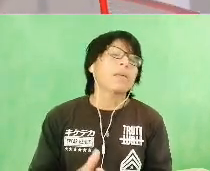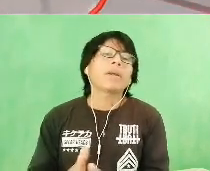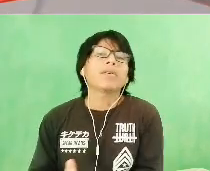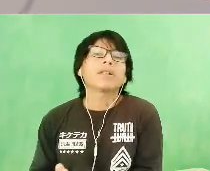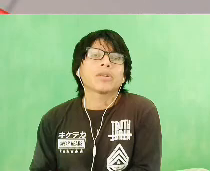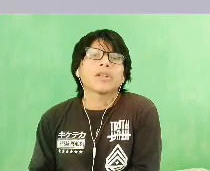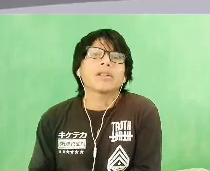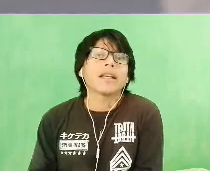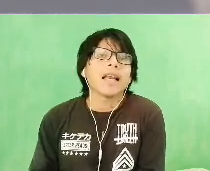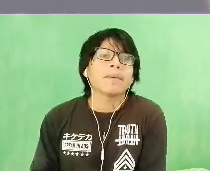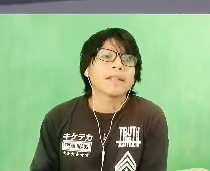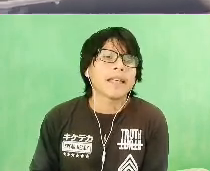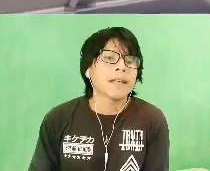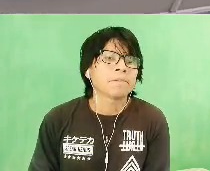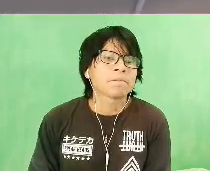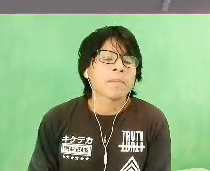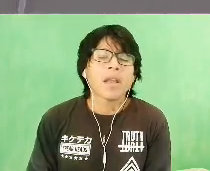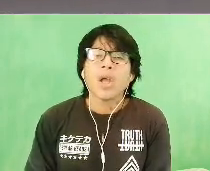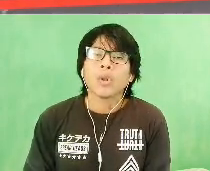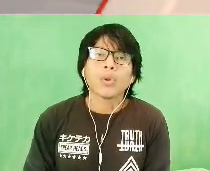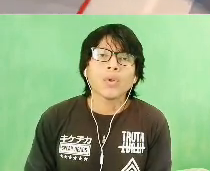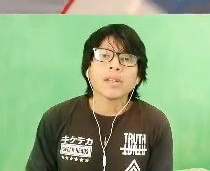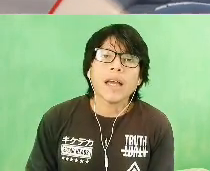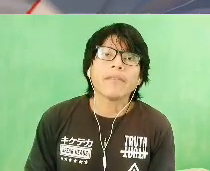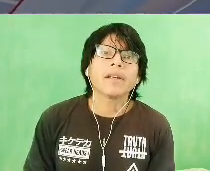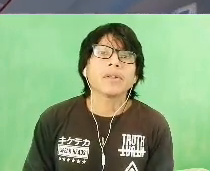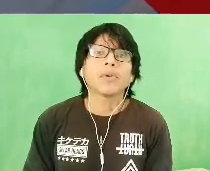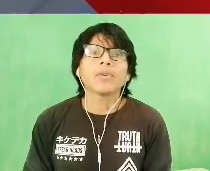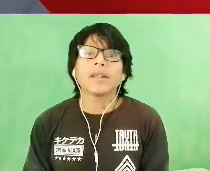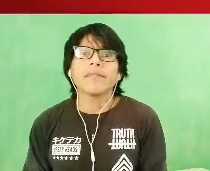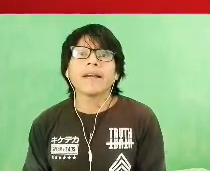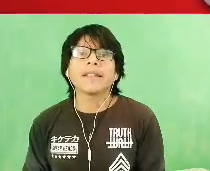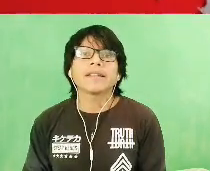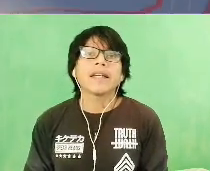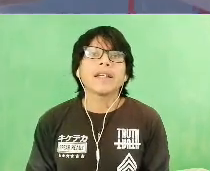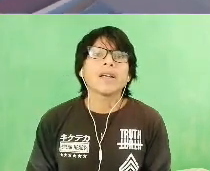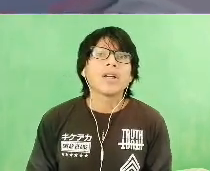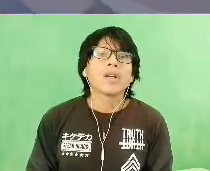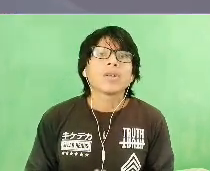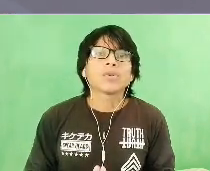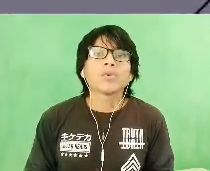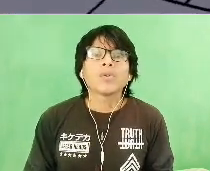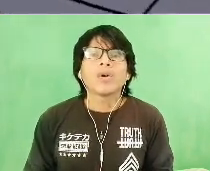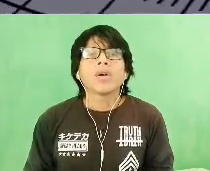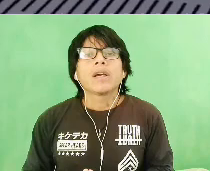persona. Y también lo de Xóchitl Gálvez, que no sabe dónde va a iniciar